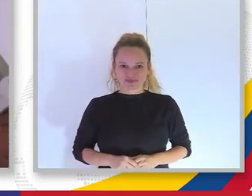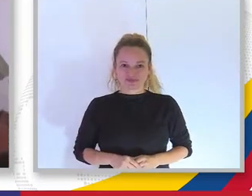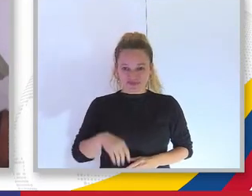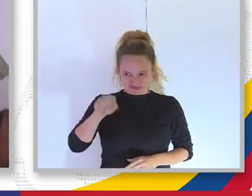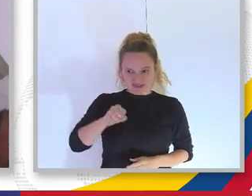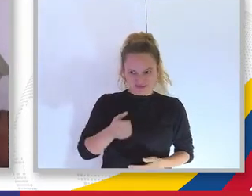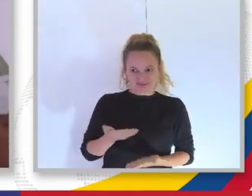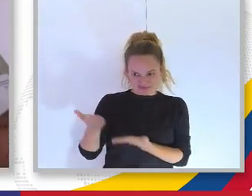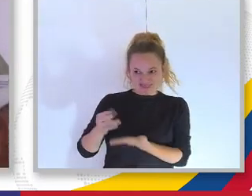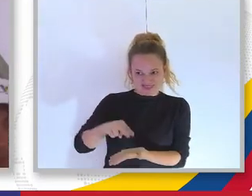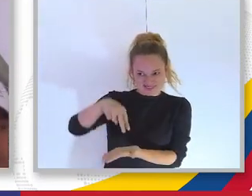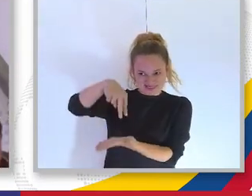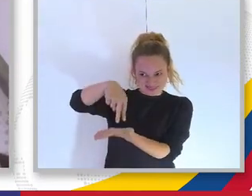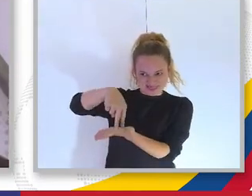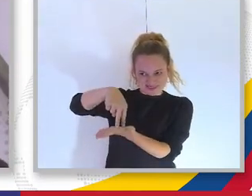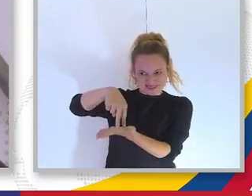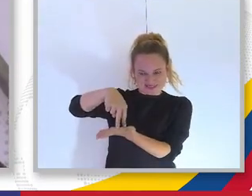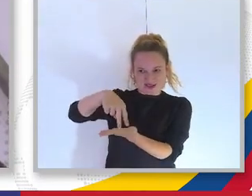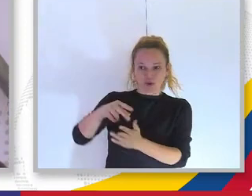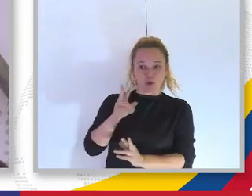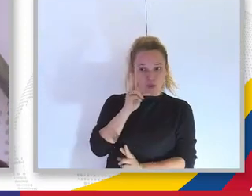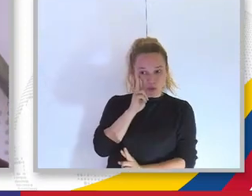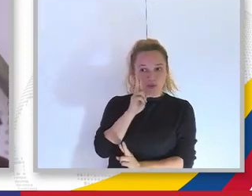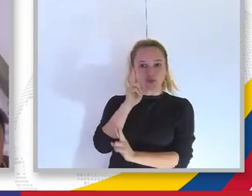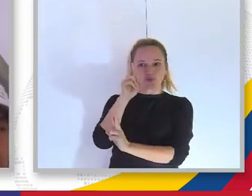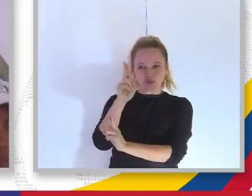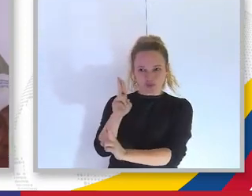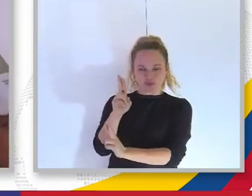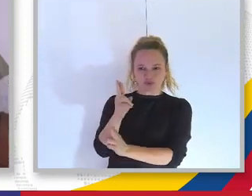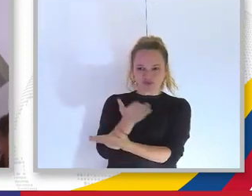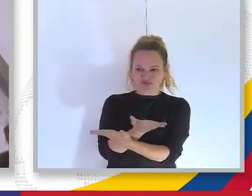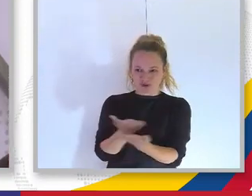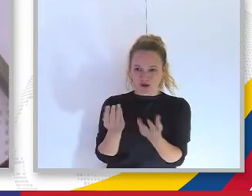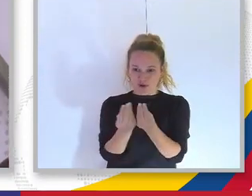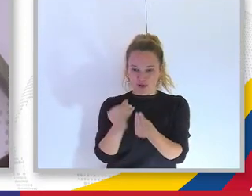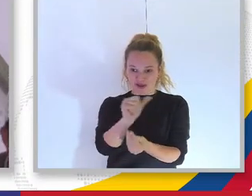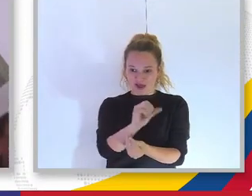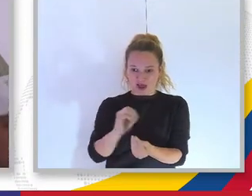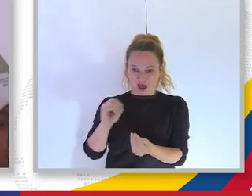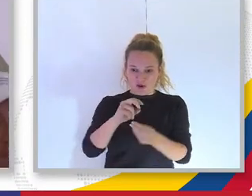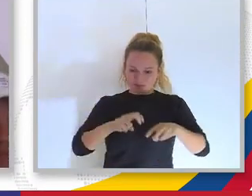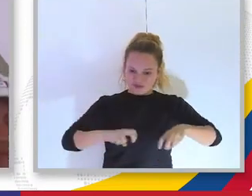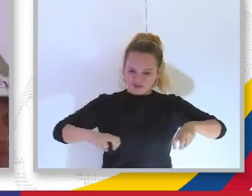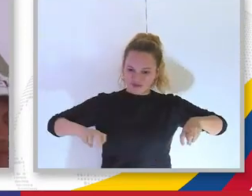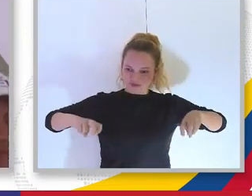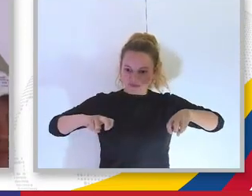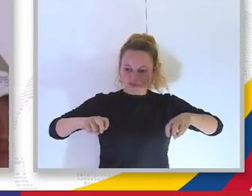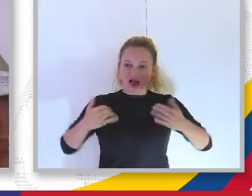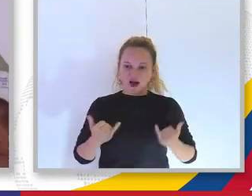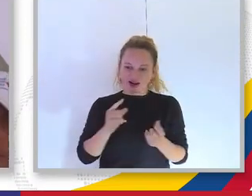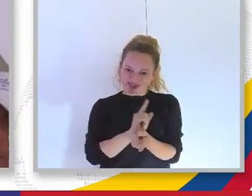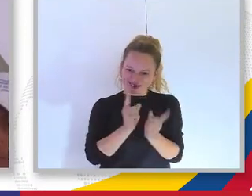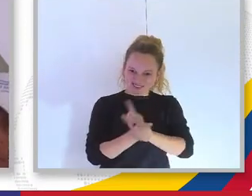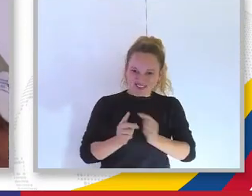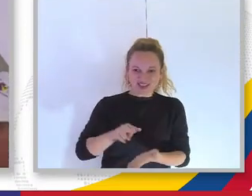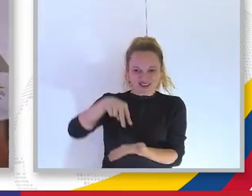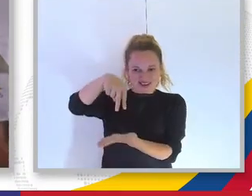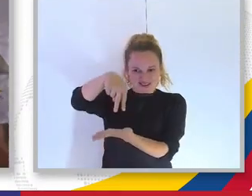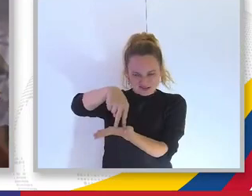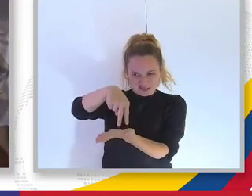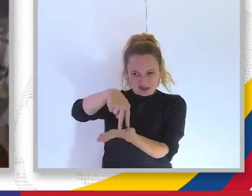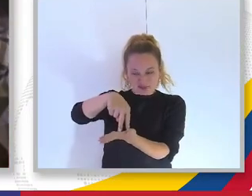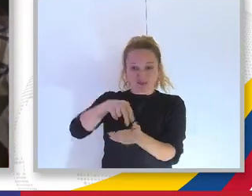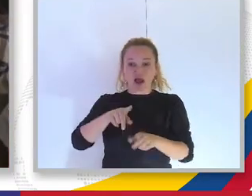Sí, ponte de pie. Vamos a reconocer a varios compañeros, compañeras que están aquí, algunos